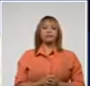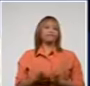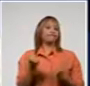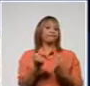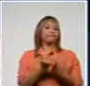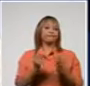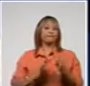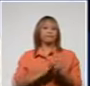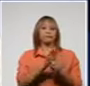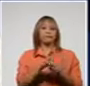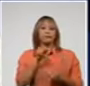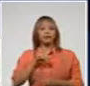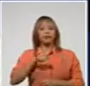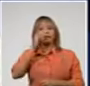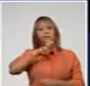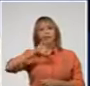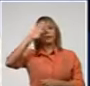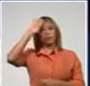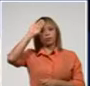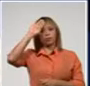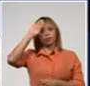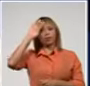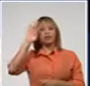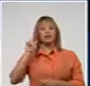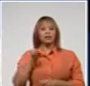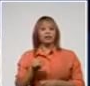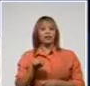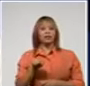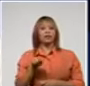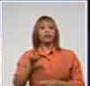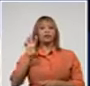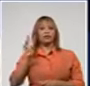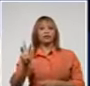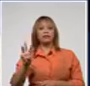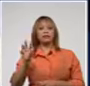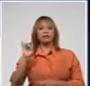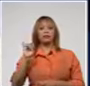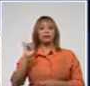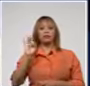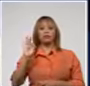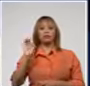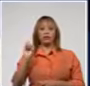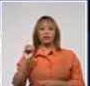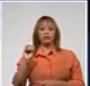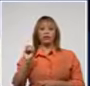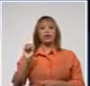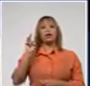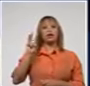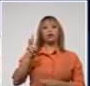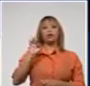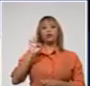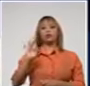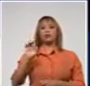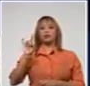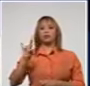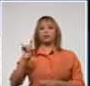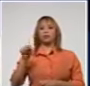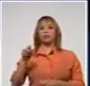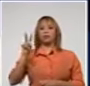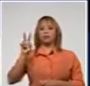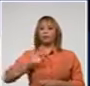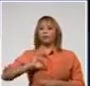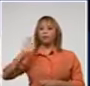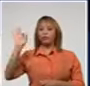en nuestro país, de los cuales 380, o sea el 89,2%,